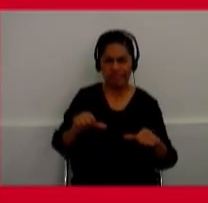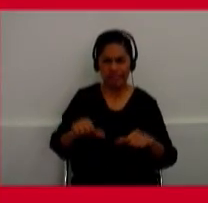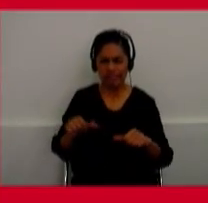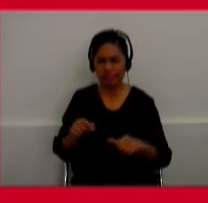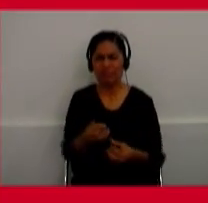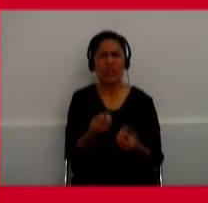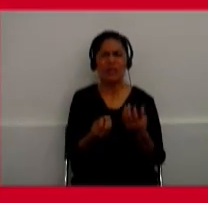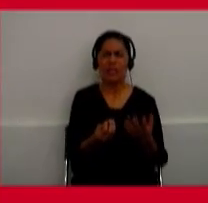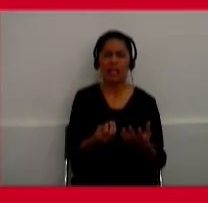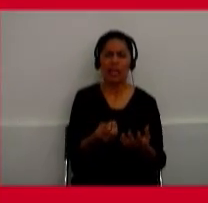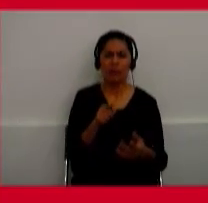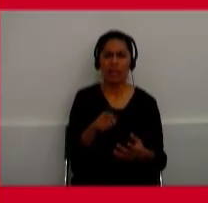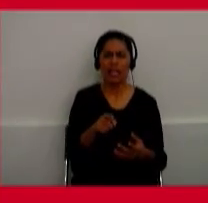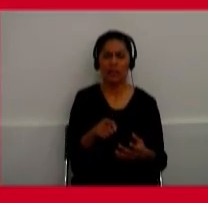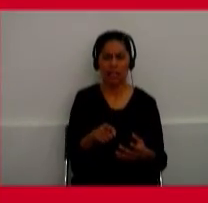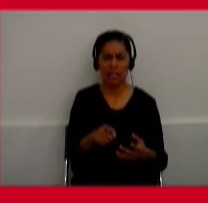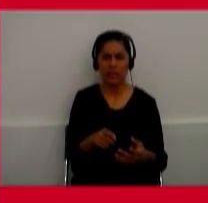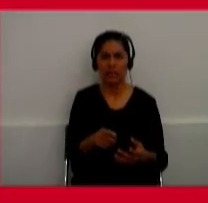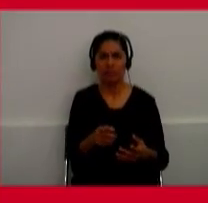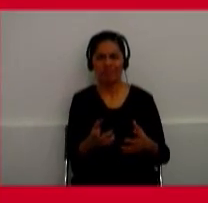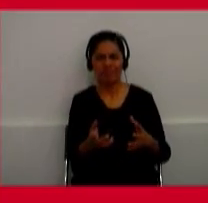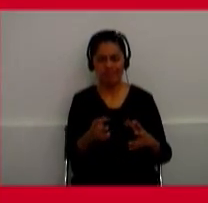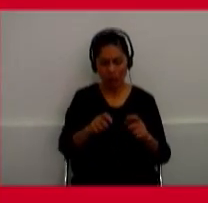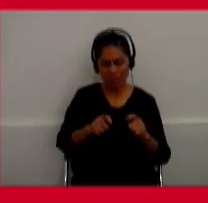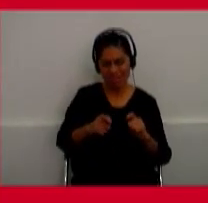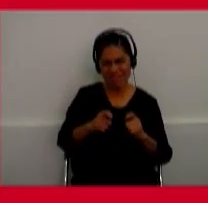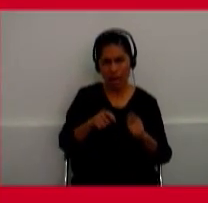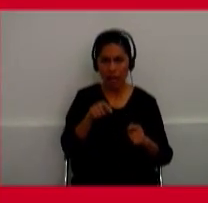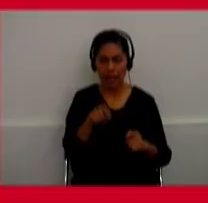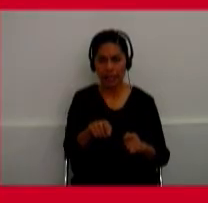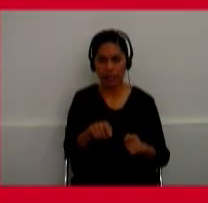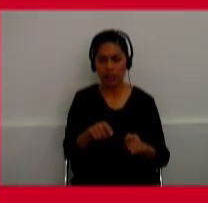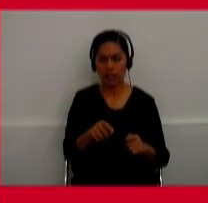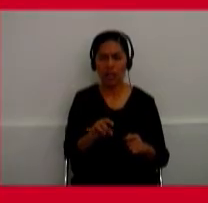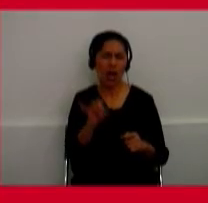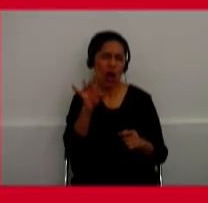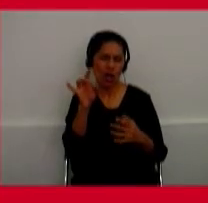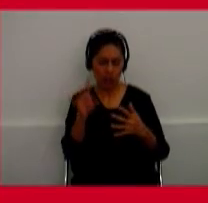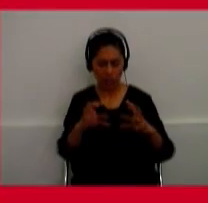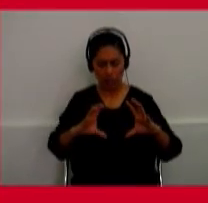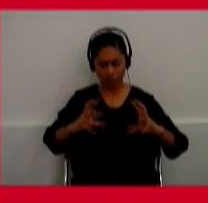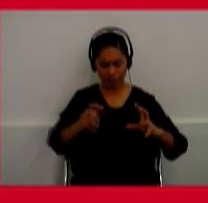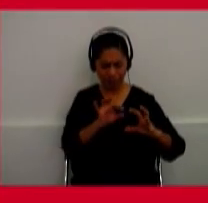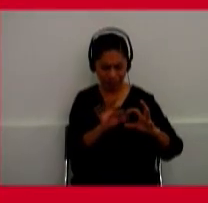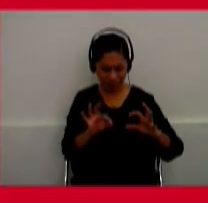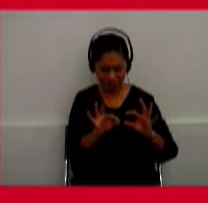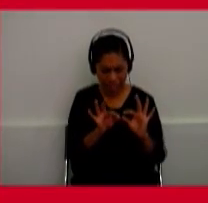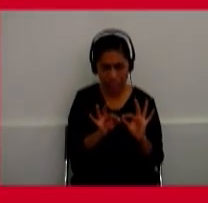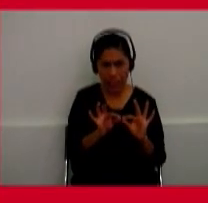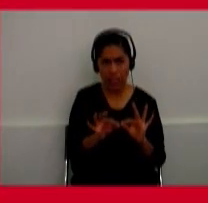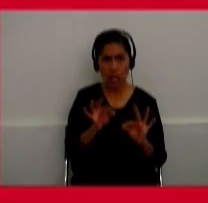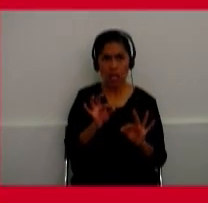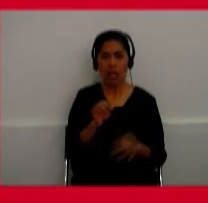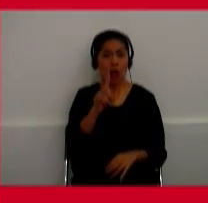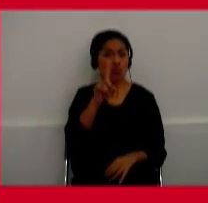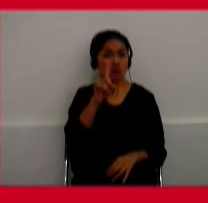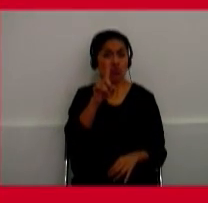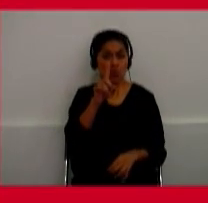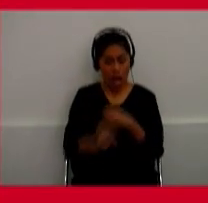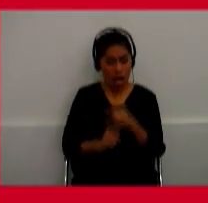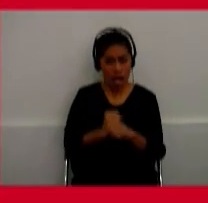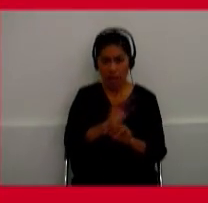metales de biela, ¿no? Teníamos otras fallas como falla del eje de levas, falla de contrapeso, pero solamente había ocurrido una vez en el